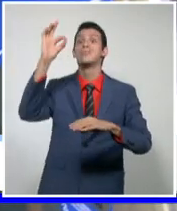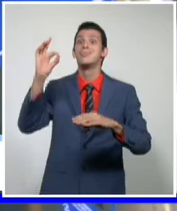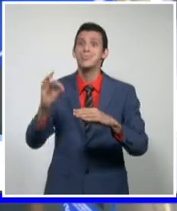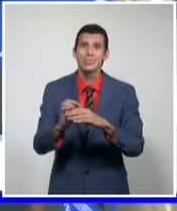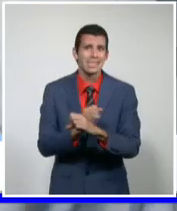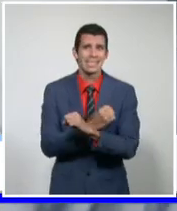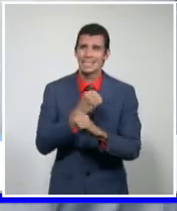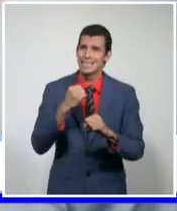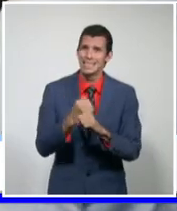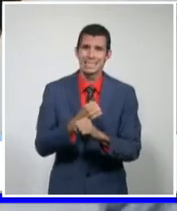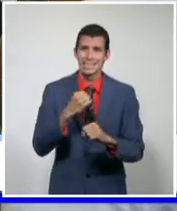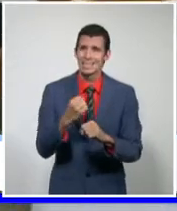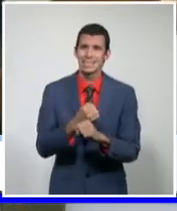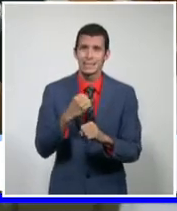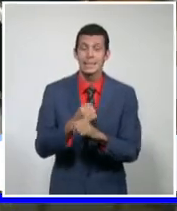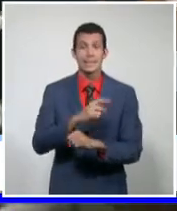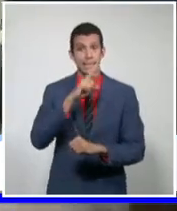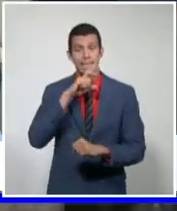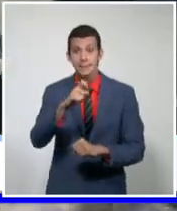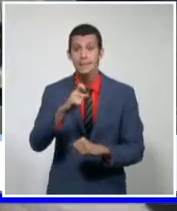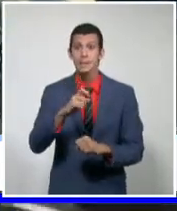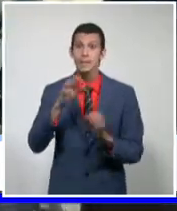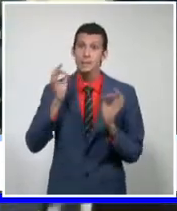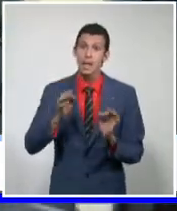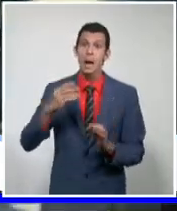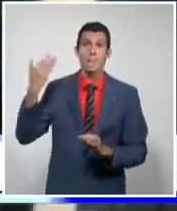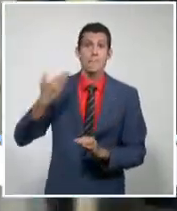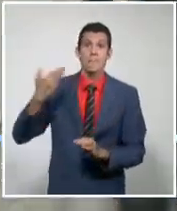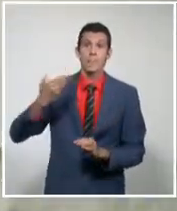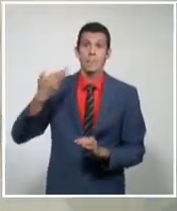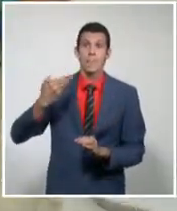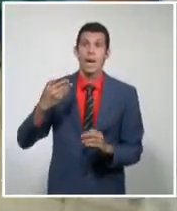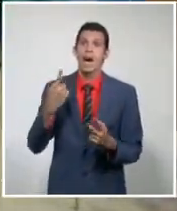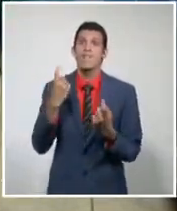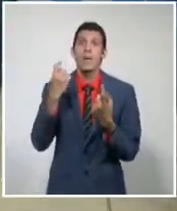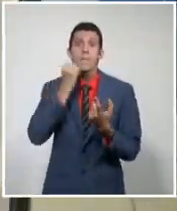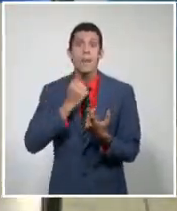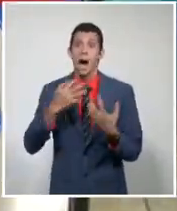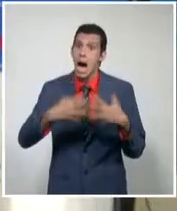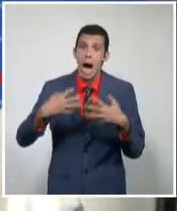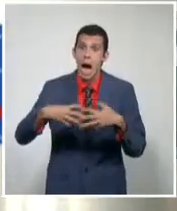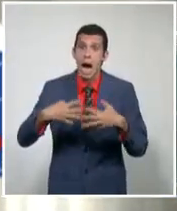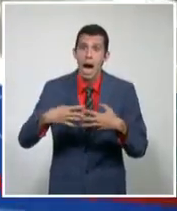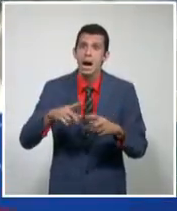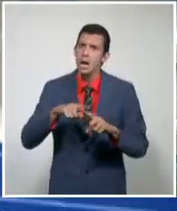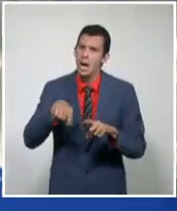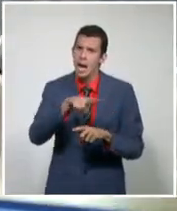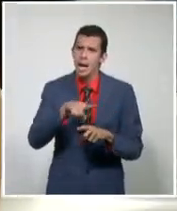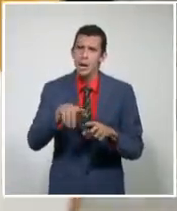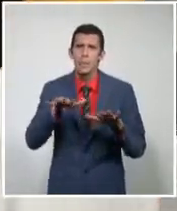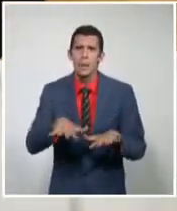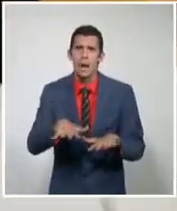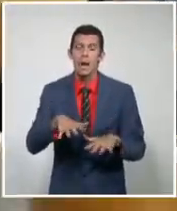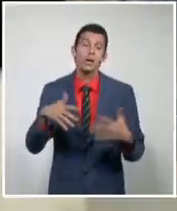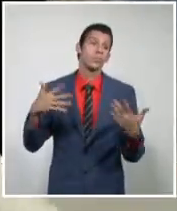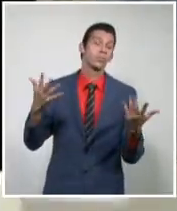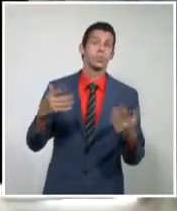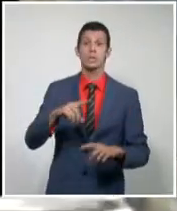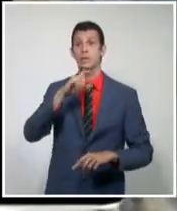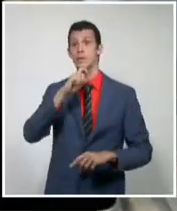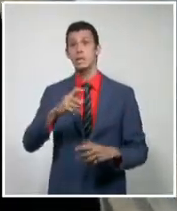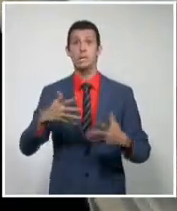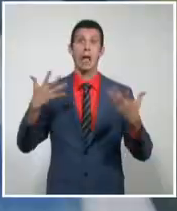demanda, aportan alimentos al pueblo. Ello permite llegar a cada una de las zonas de mayor complejidad en los municipios de Jibar, Habanes y la